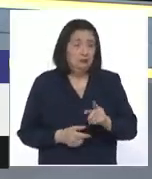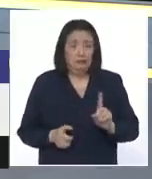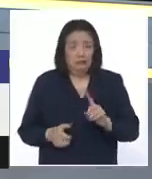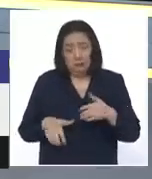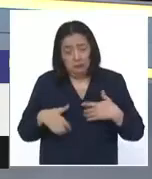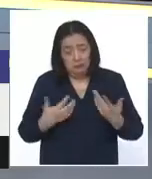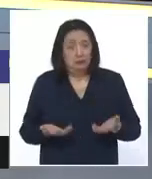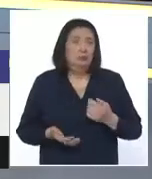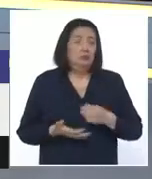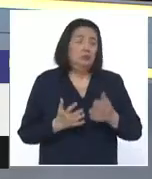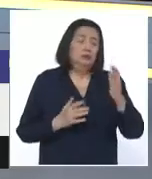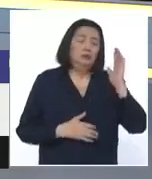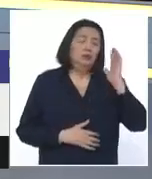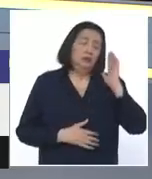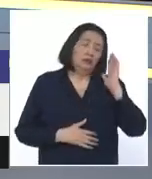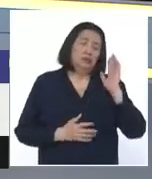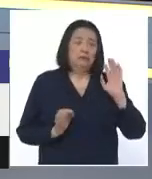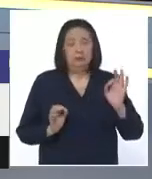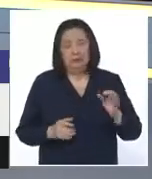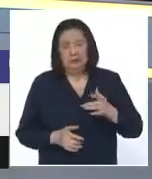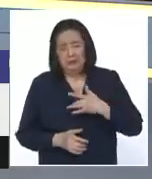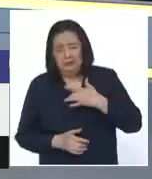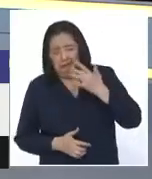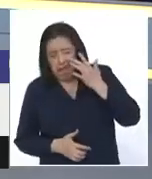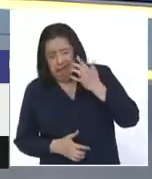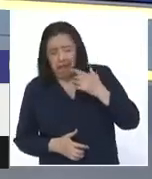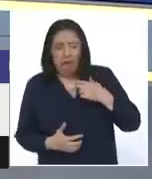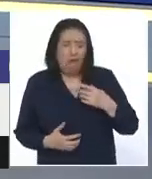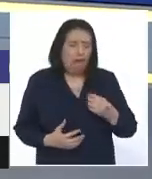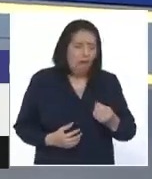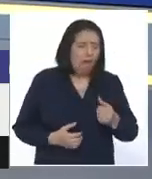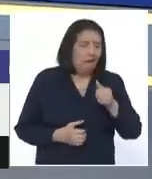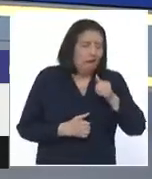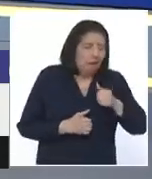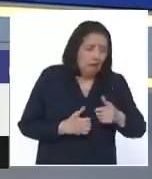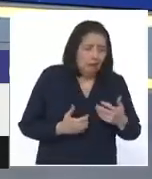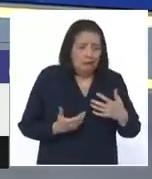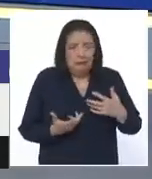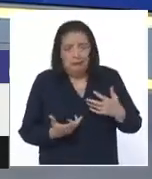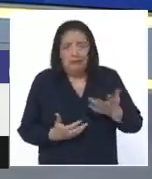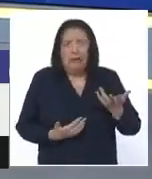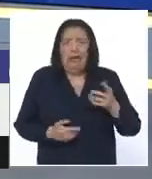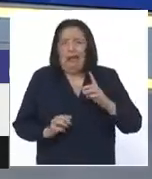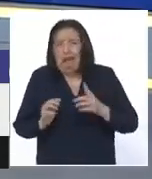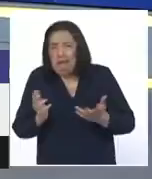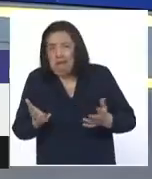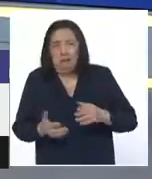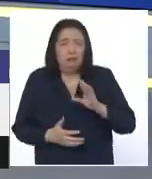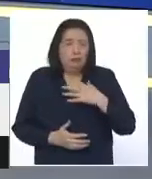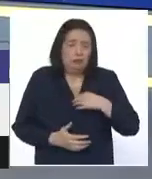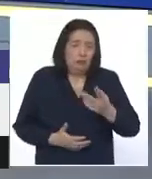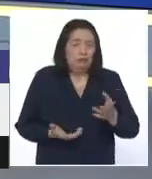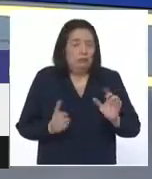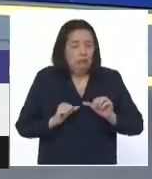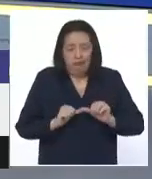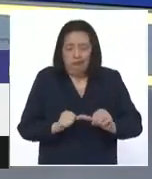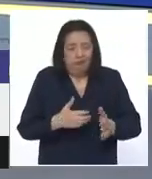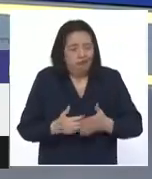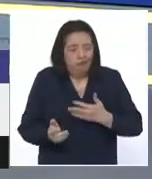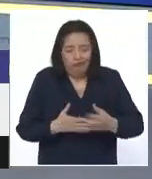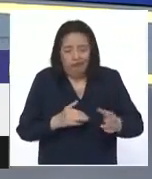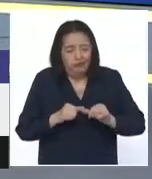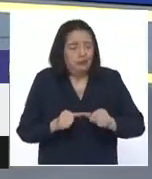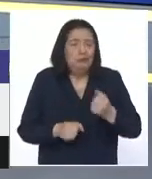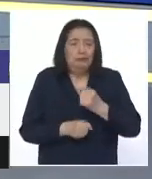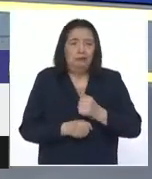puede ponerse a descansar, ella si se siente mal, si siente algún dolor, algún malestar, algún achaque propio de la edad, tiene que seguir trabajando, porque